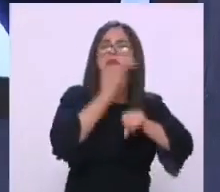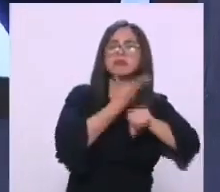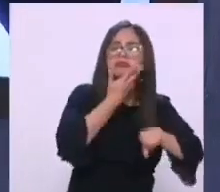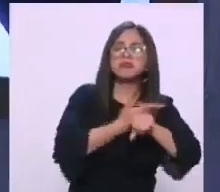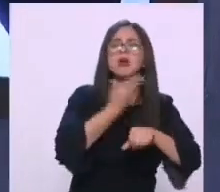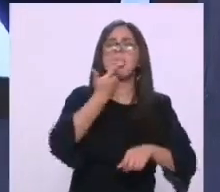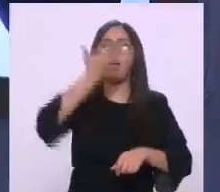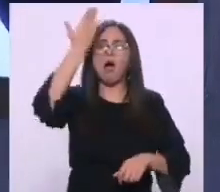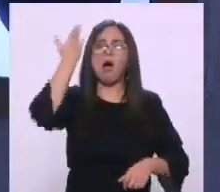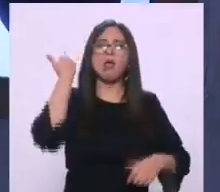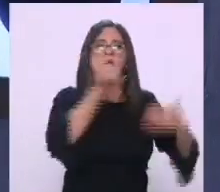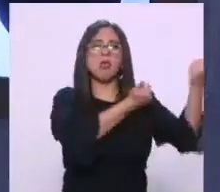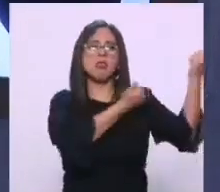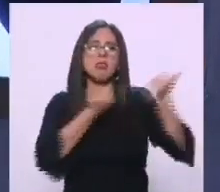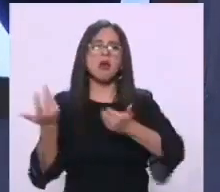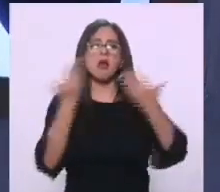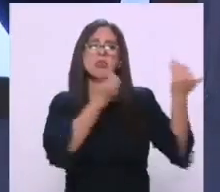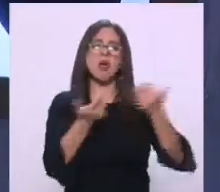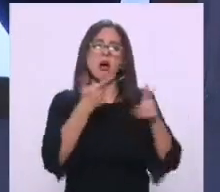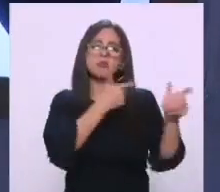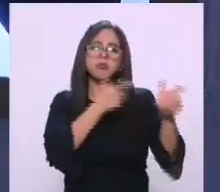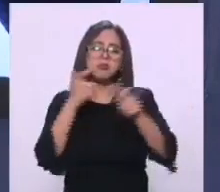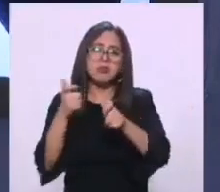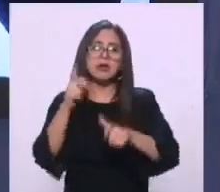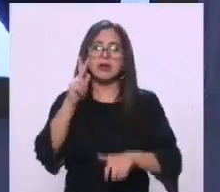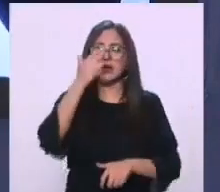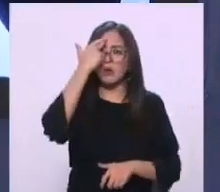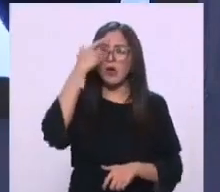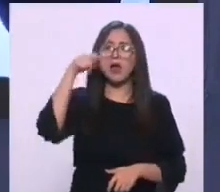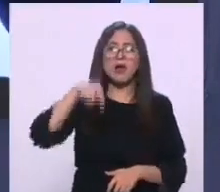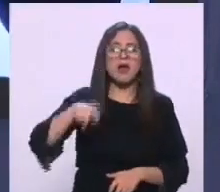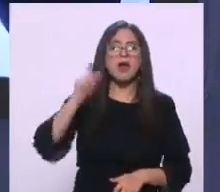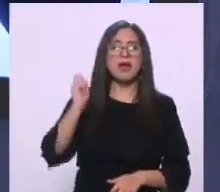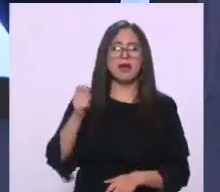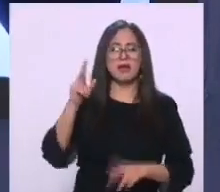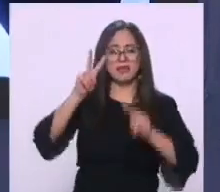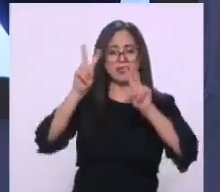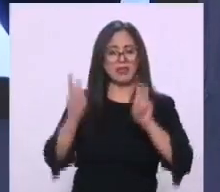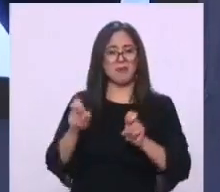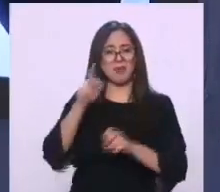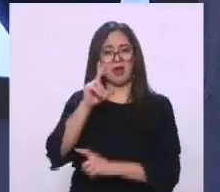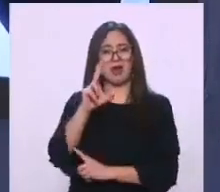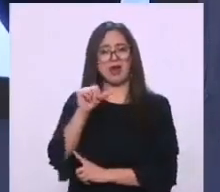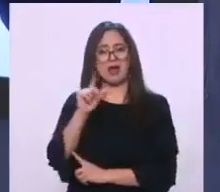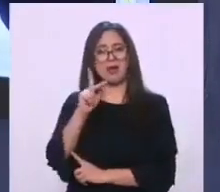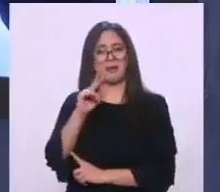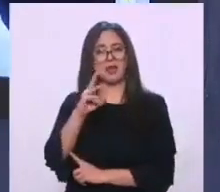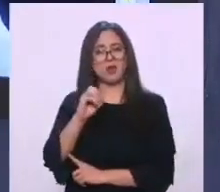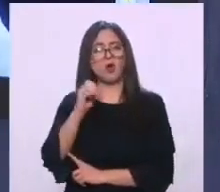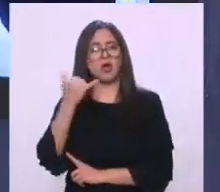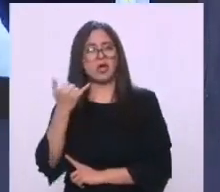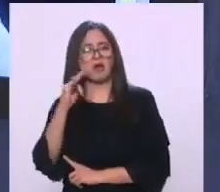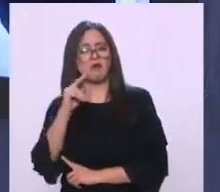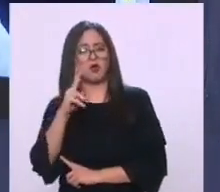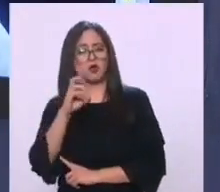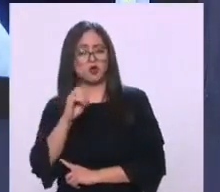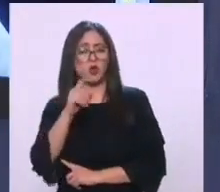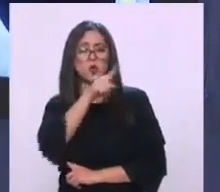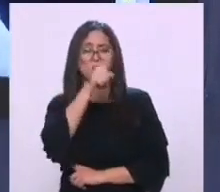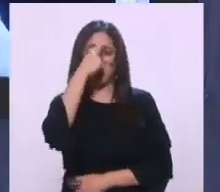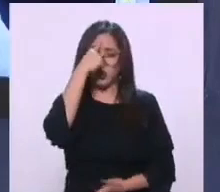de trasiego de armas, al mismo tiempo que se realizaba Rápido y Furioso? ¿Consideras que en efecto es posible que las autoridades mexicanas no